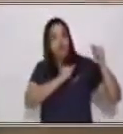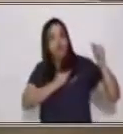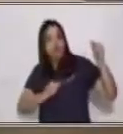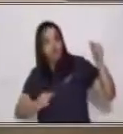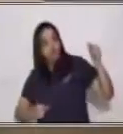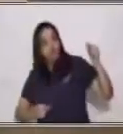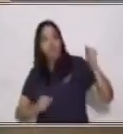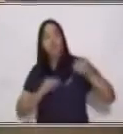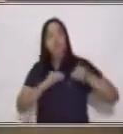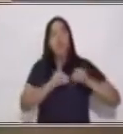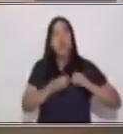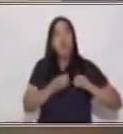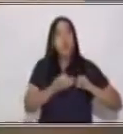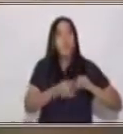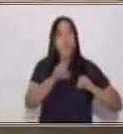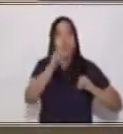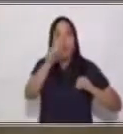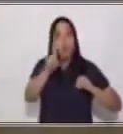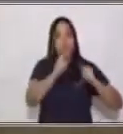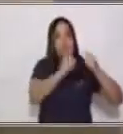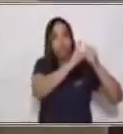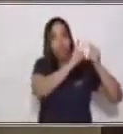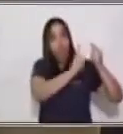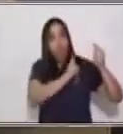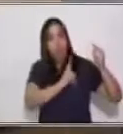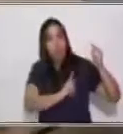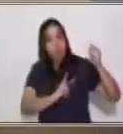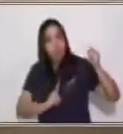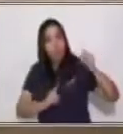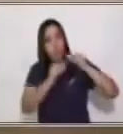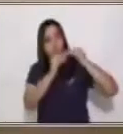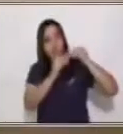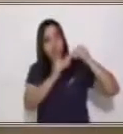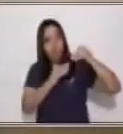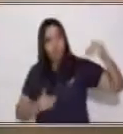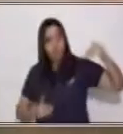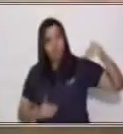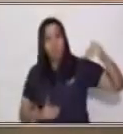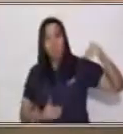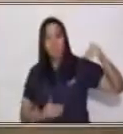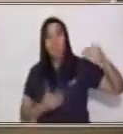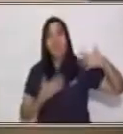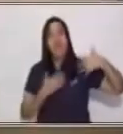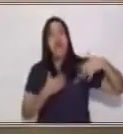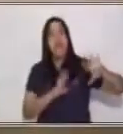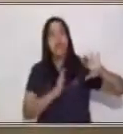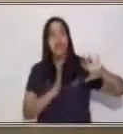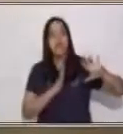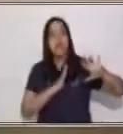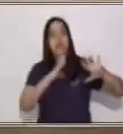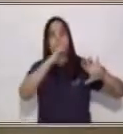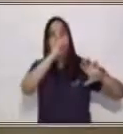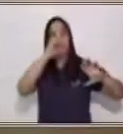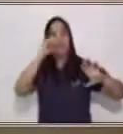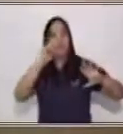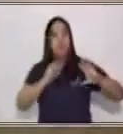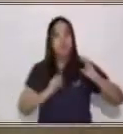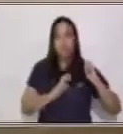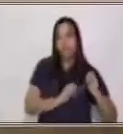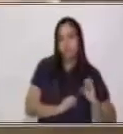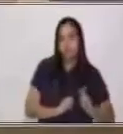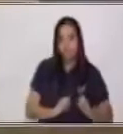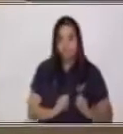coeficientes de x. Y la segunda columna, 3 menos 2, 1, 3 menos 2, 1, corresponde a